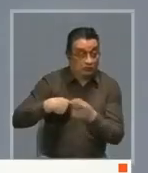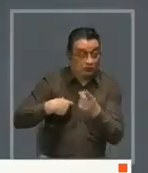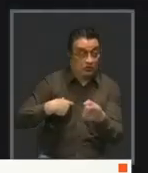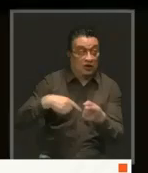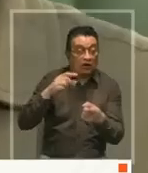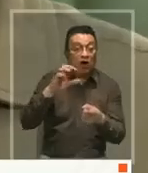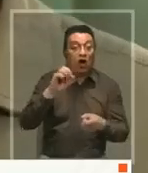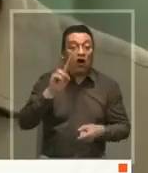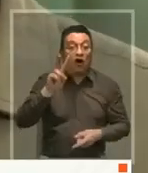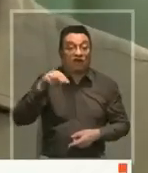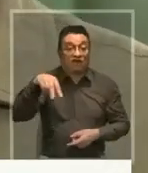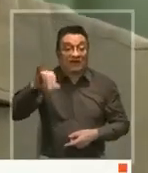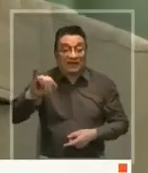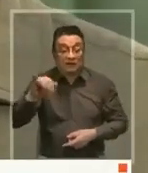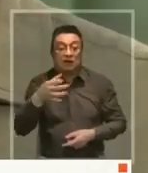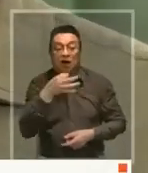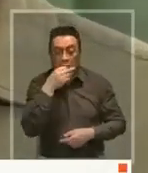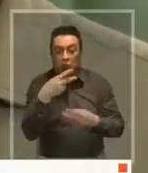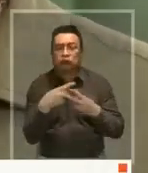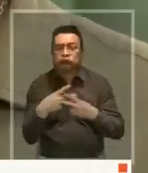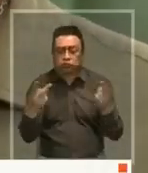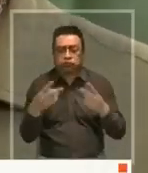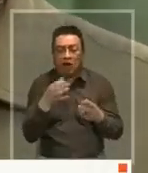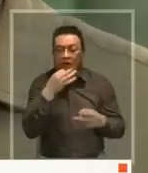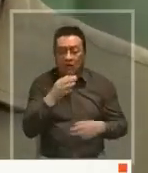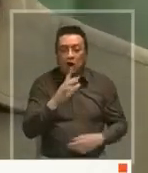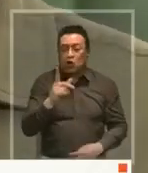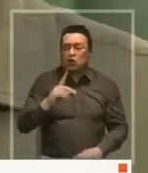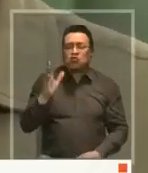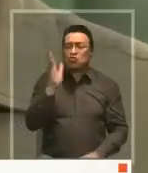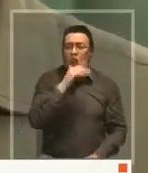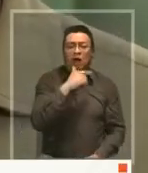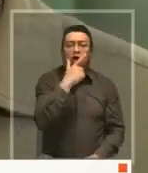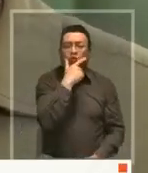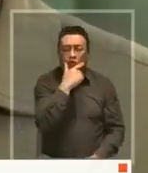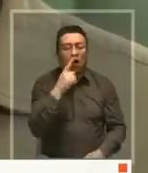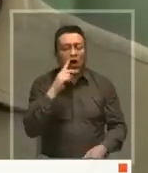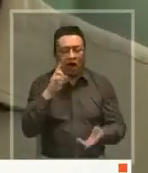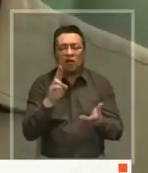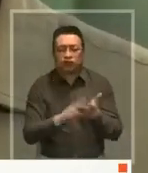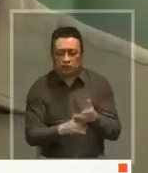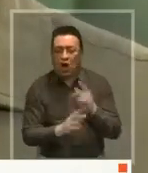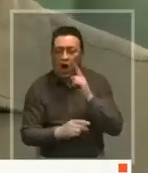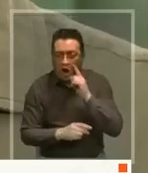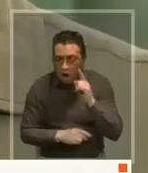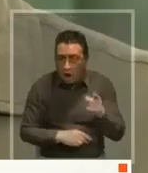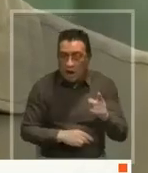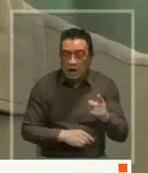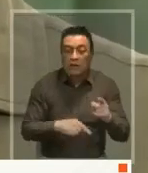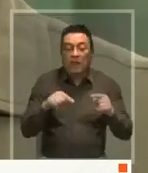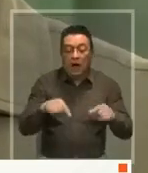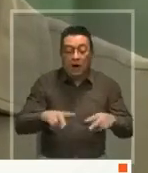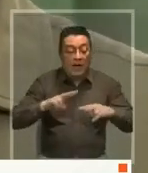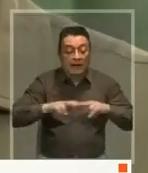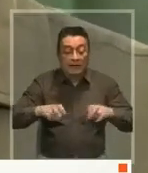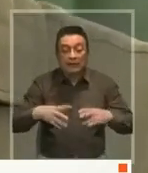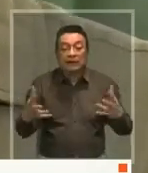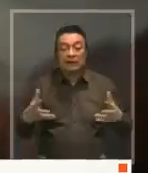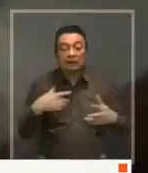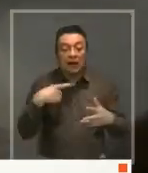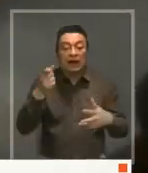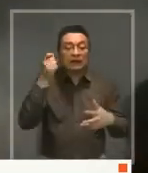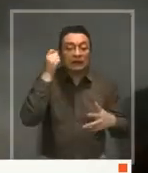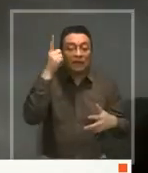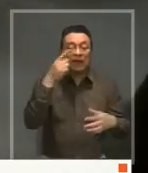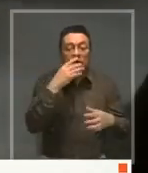ovni hoy se habla abiertamente Ya nadie pone en duda en la existencia del fenómeno lo que se está haciendo hoy es saber Y tratar de